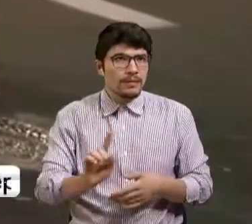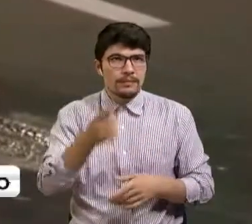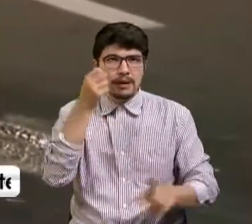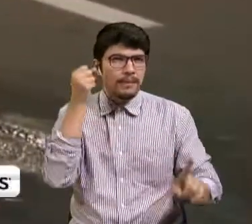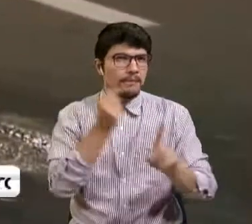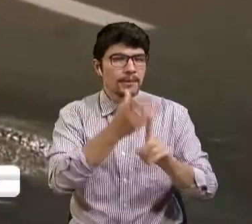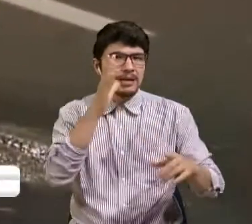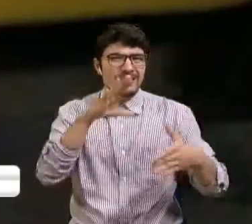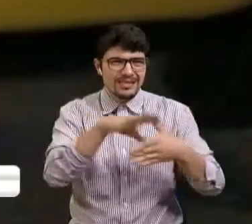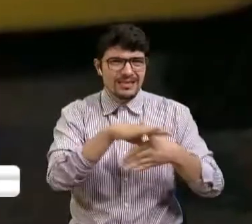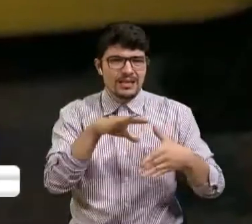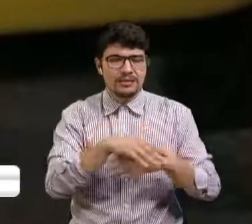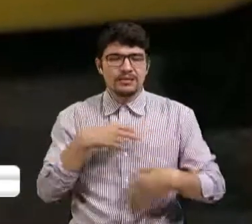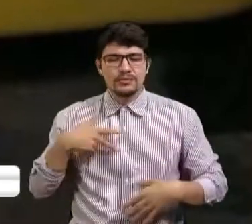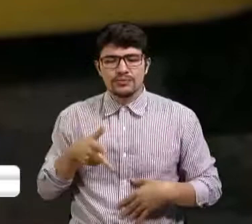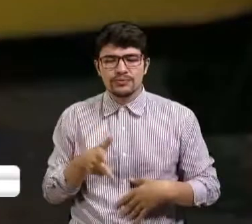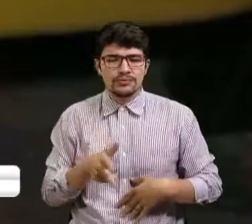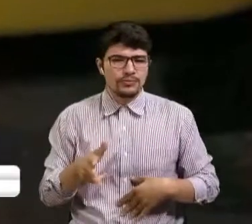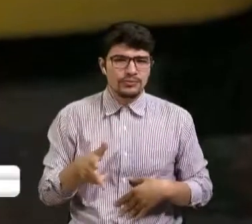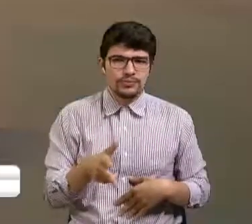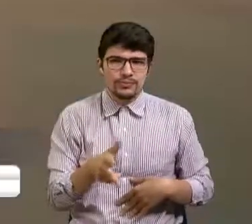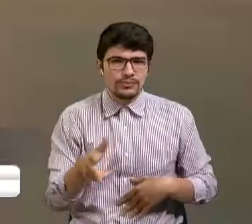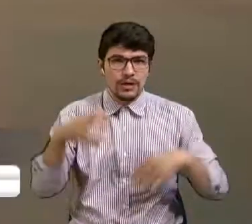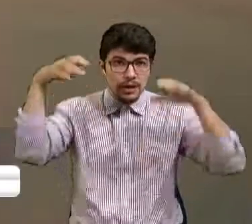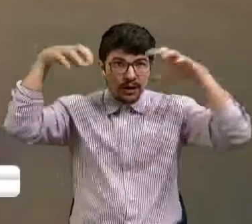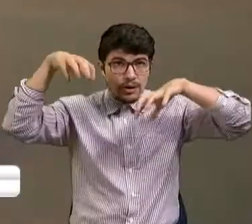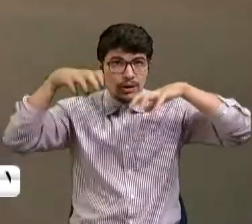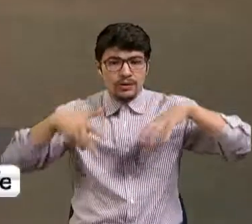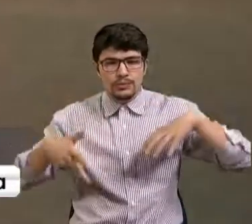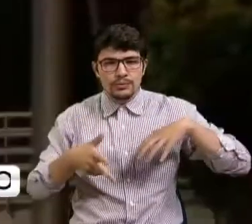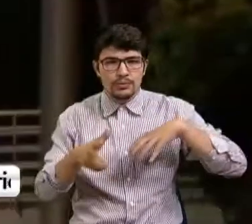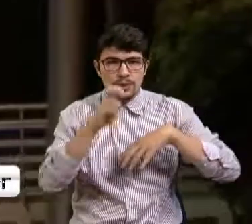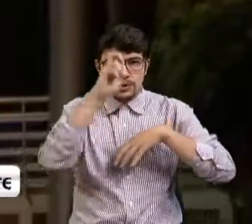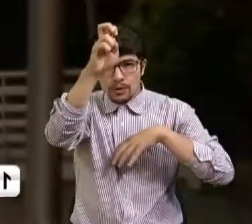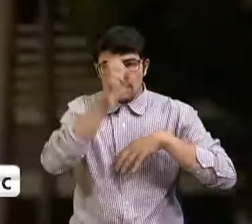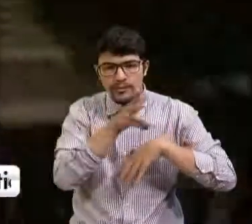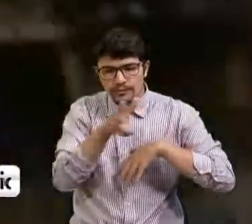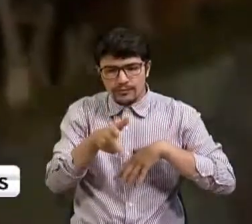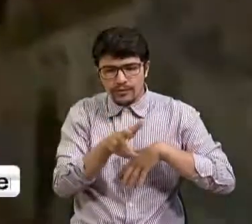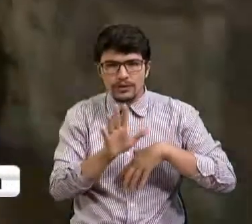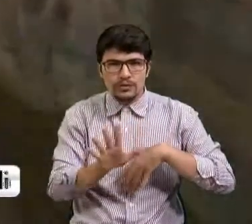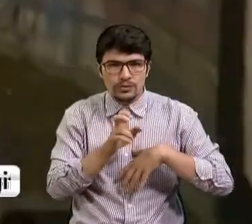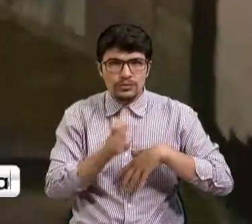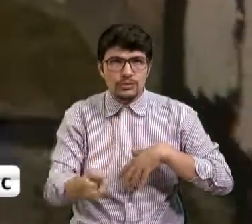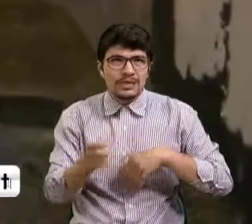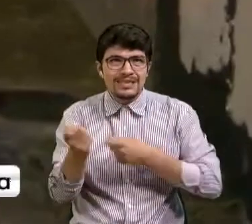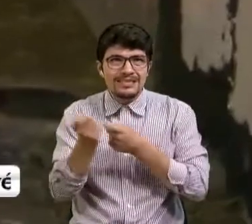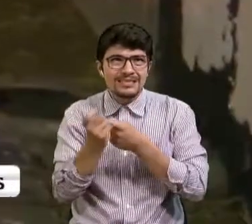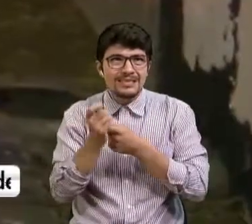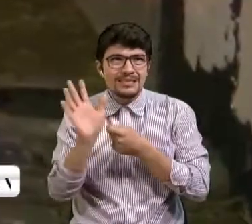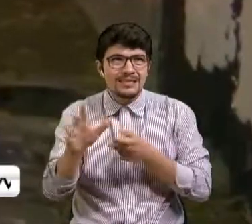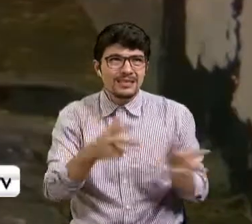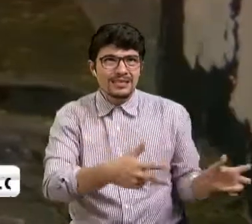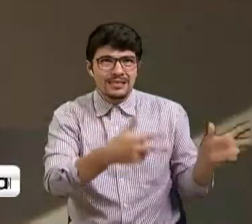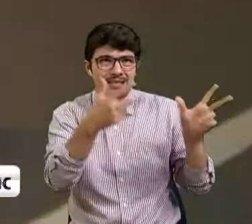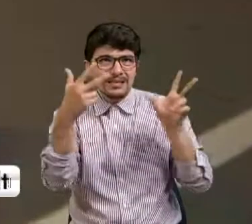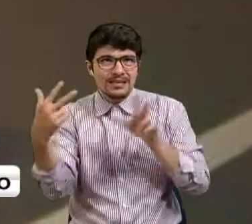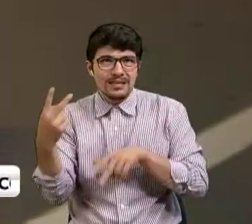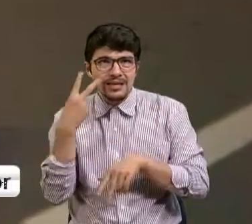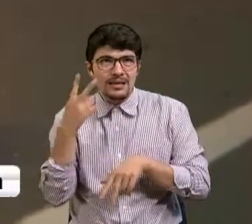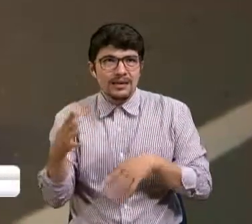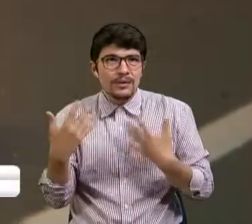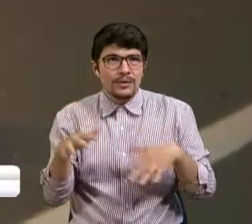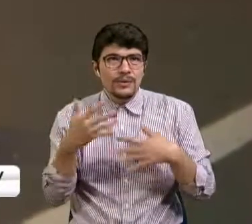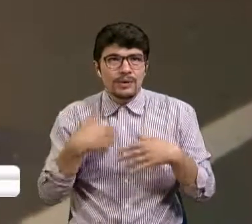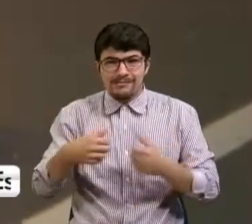un taxi que venía transitando bajo la lluvia sobre la autopista en sentido norte-sur metros antes de llegar al puente del viaducto garcía cadena se ve